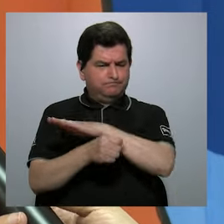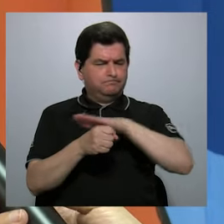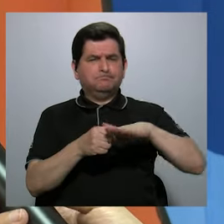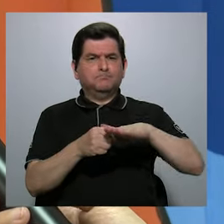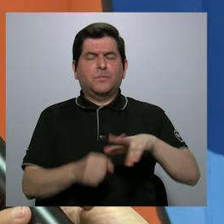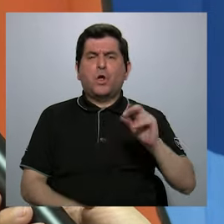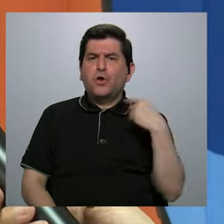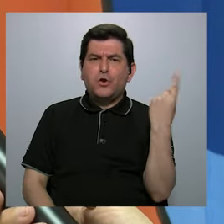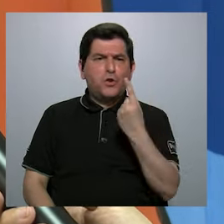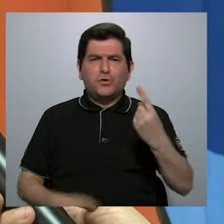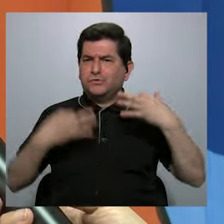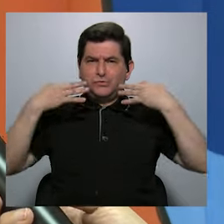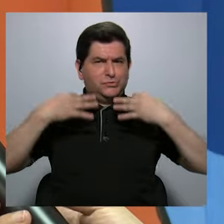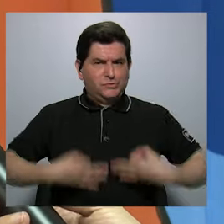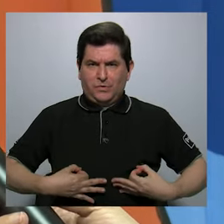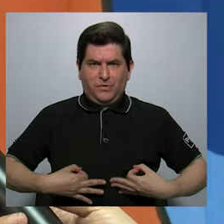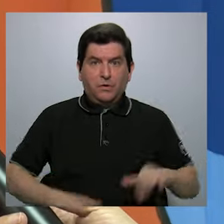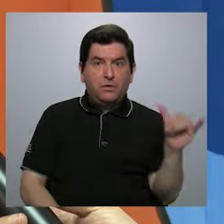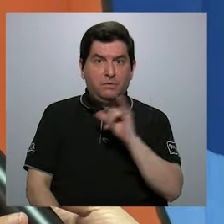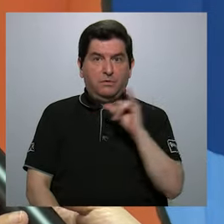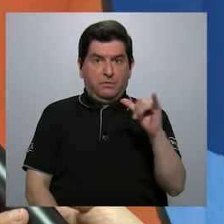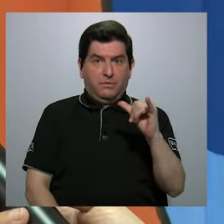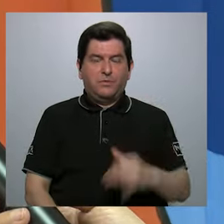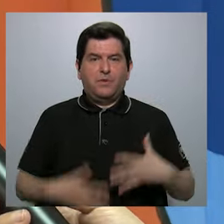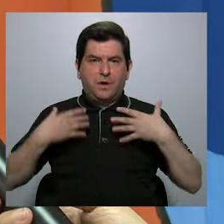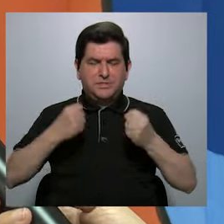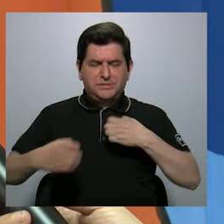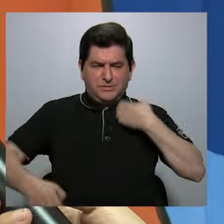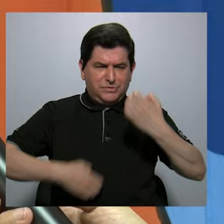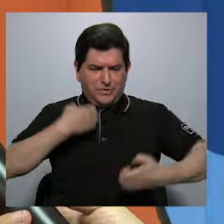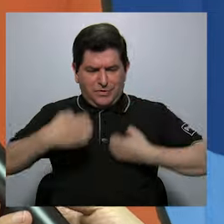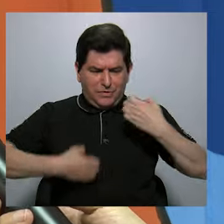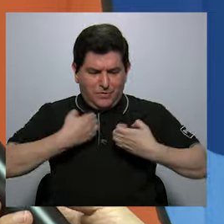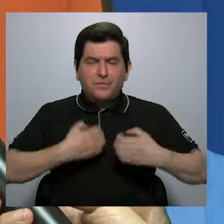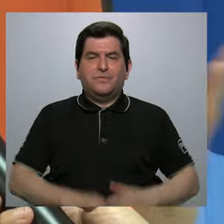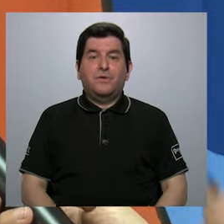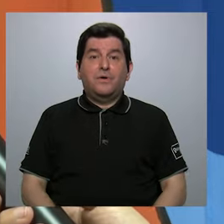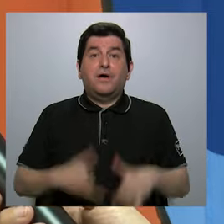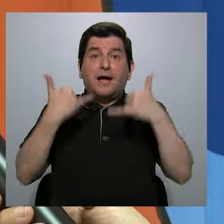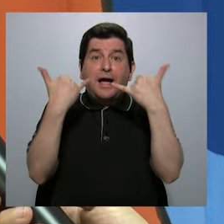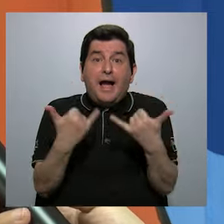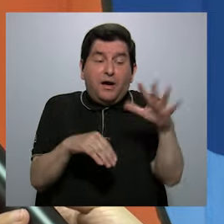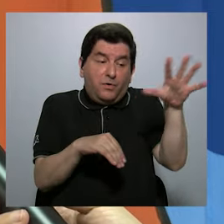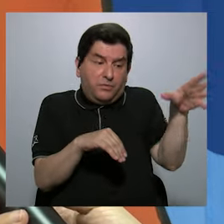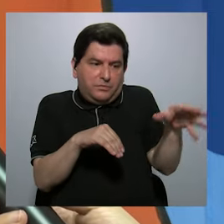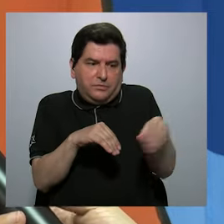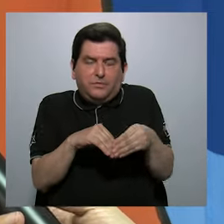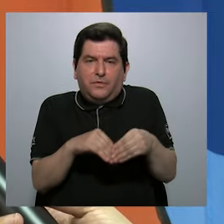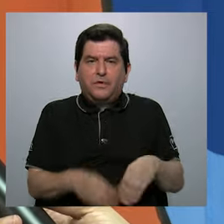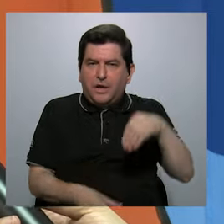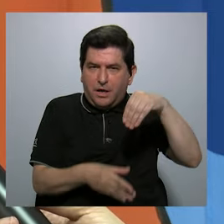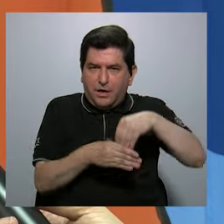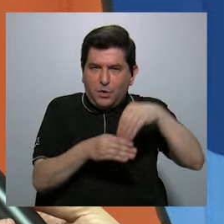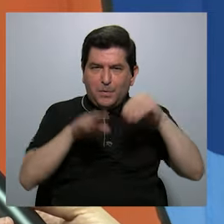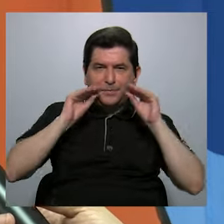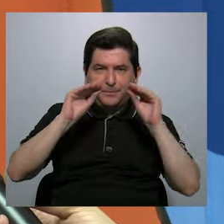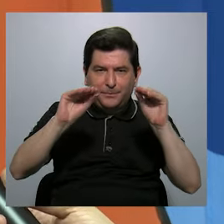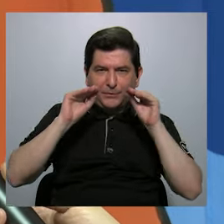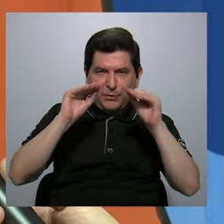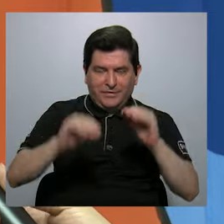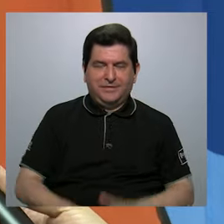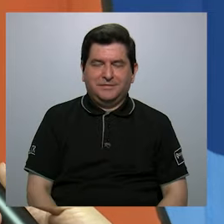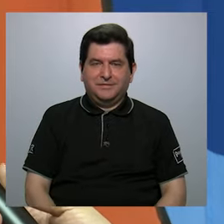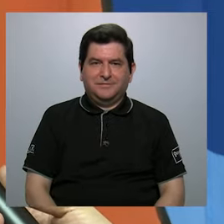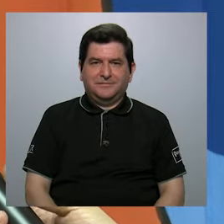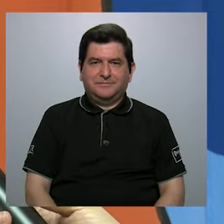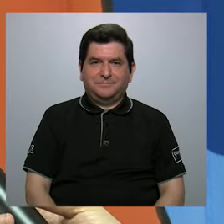que no solamente sea la salud física, sino también la salud emocional. Y ahora hemos incorporado también un componente educativo, ¿verdad? Por